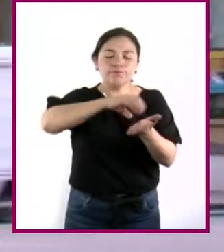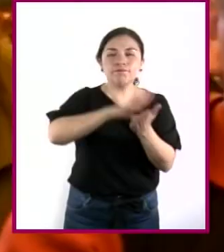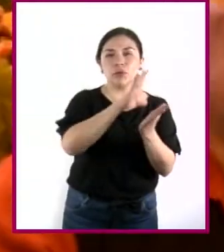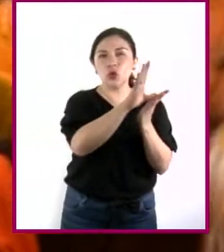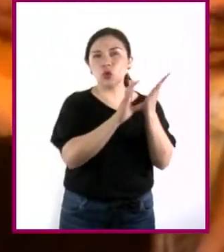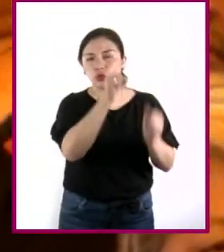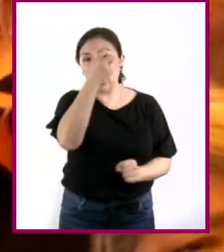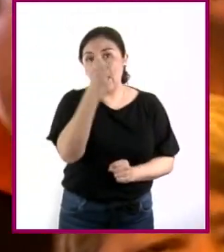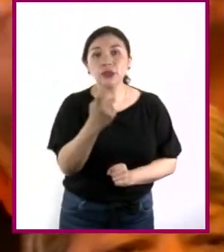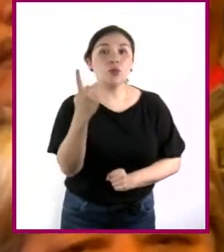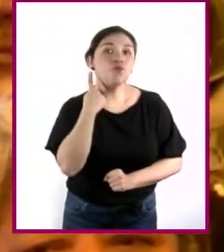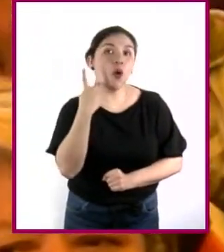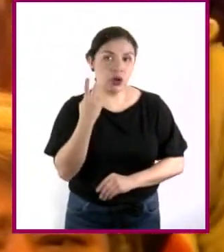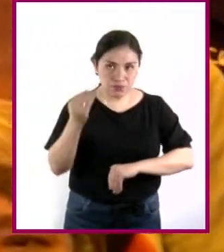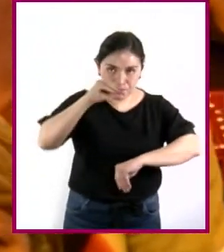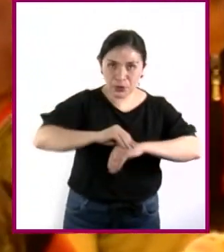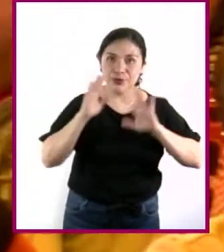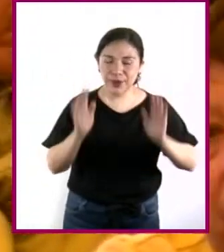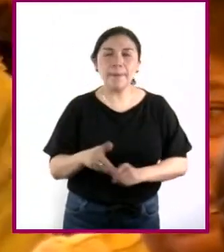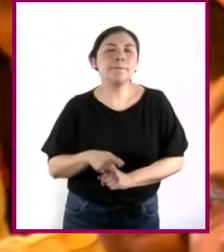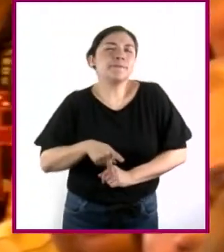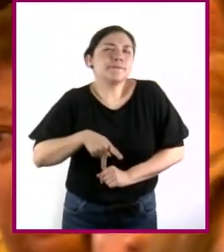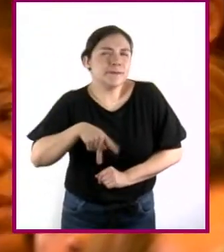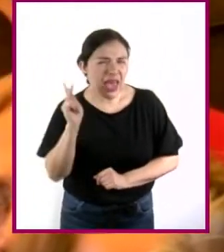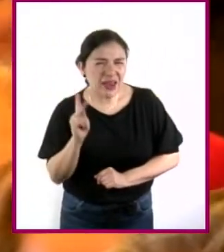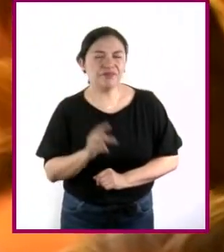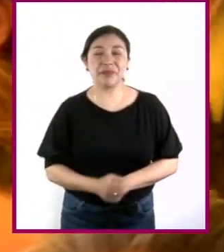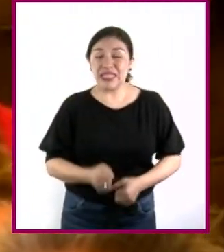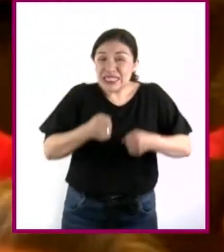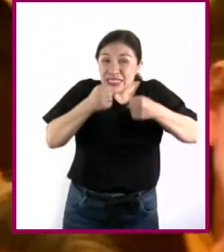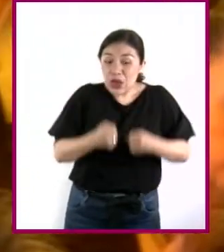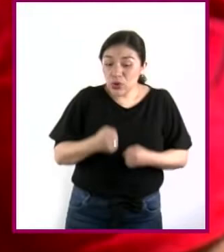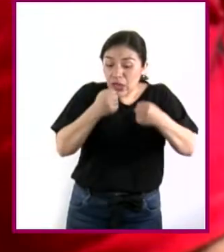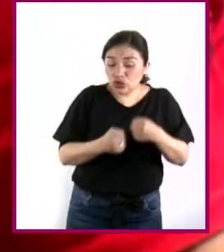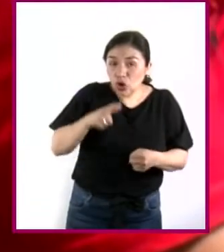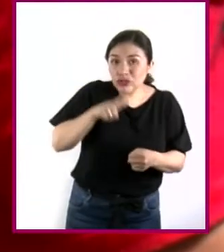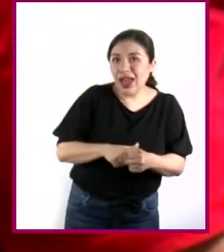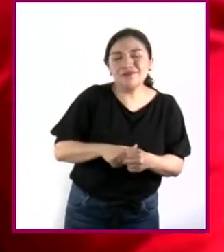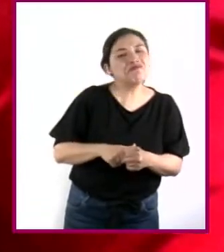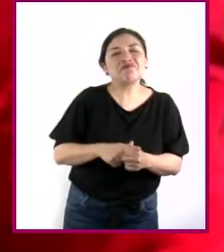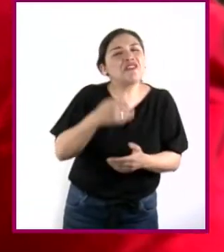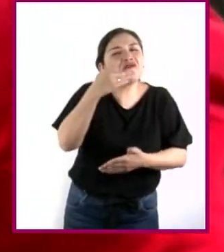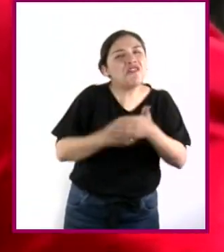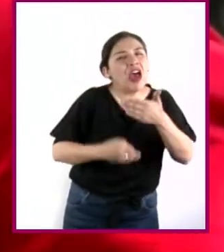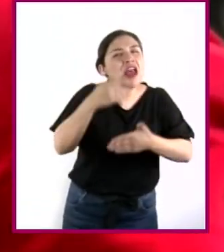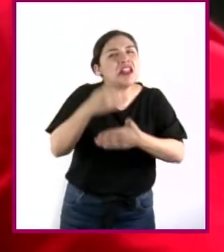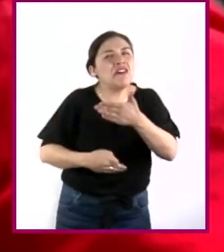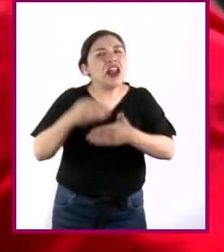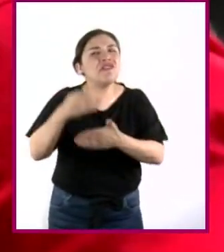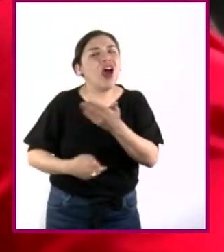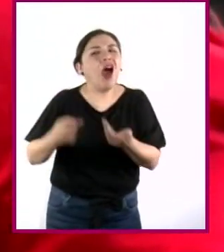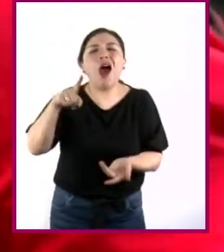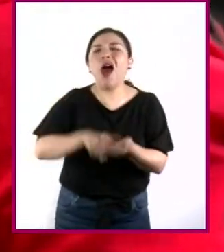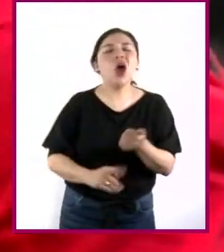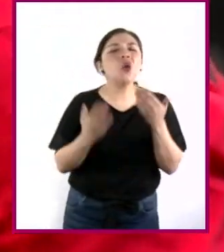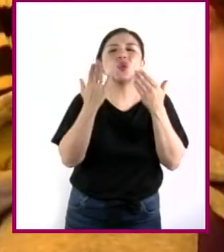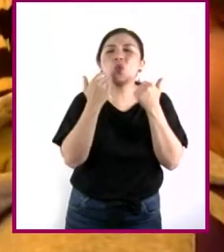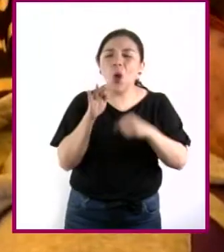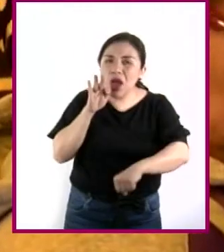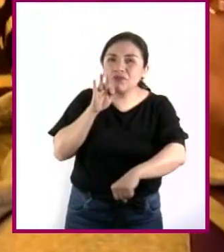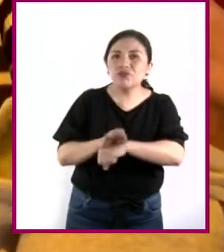Constitución esas políticas. Sin embargo, la seguridad social careció, desde sus inicios, de la condición